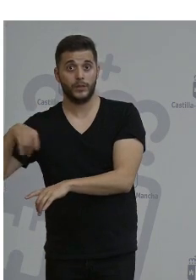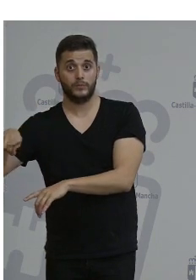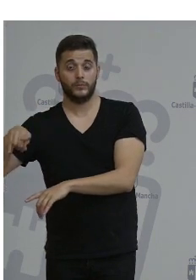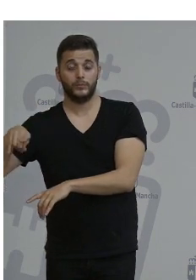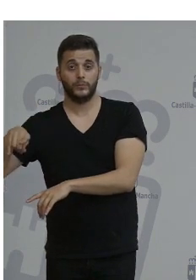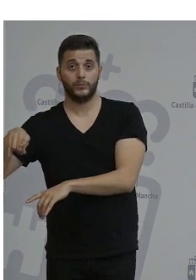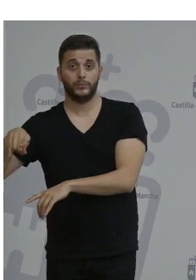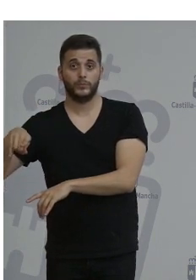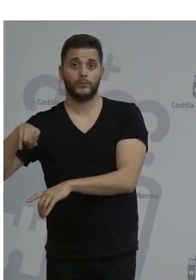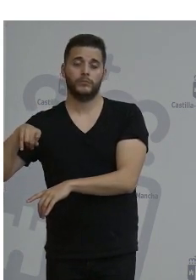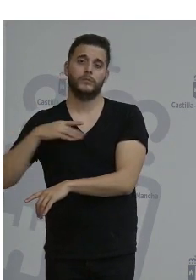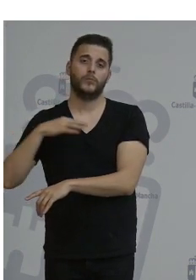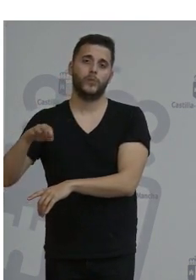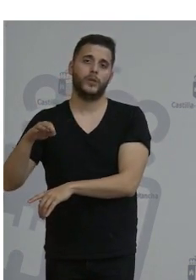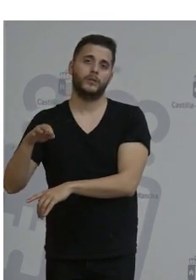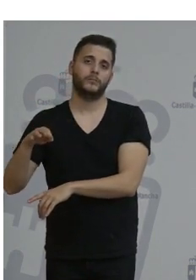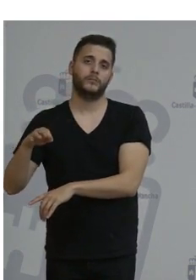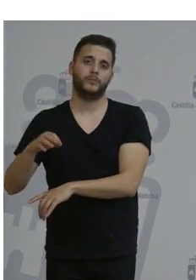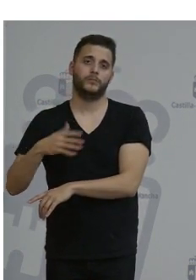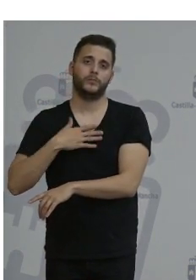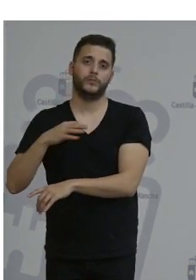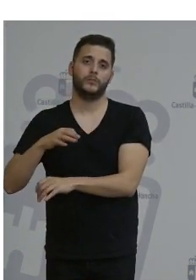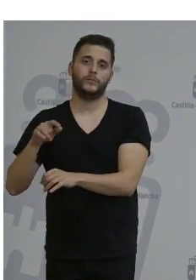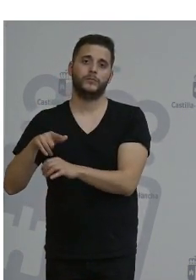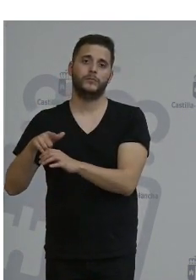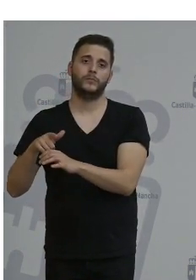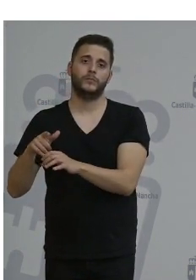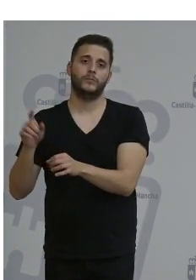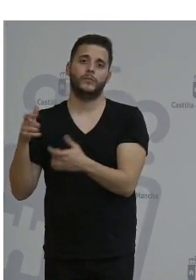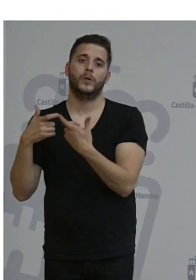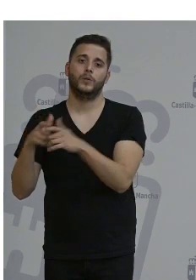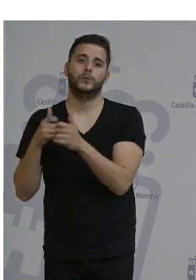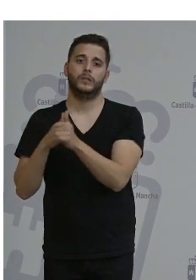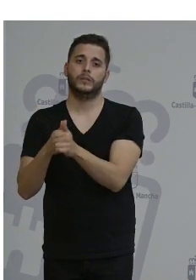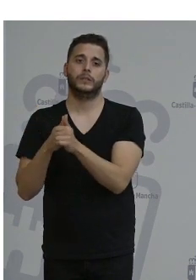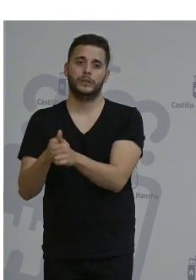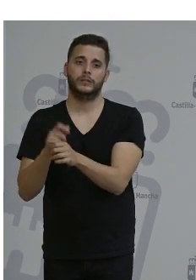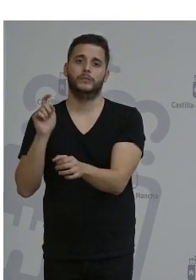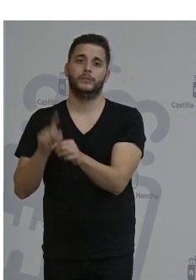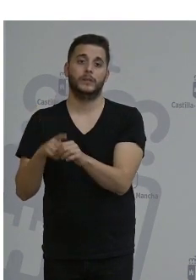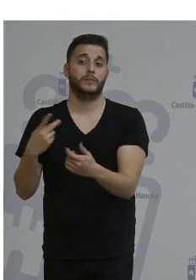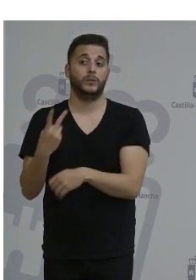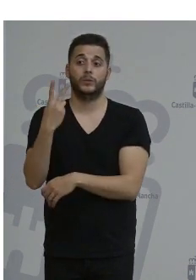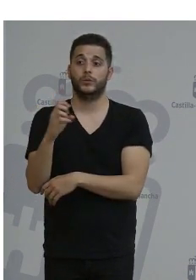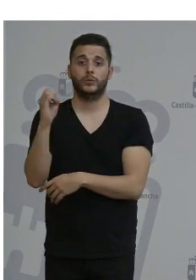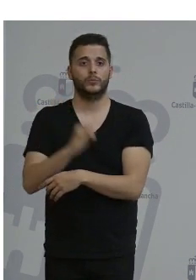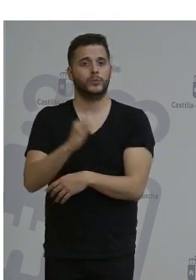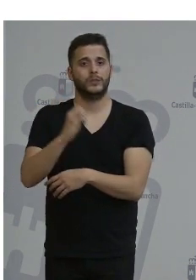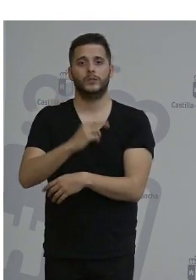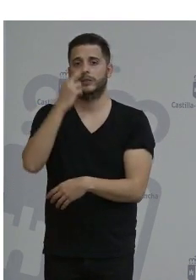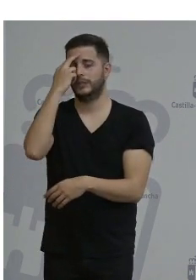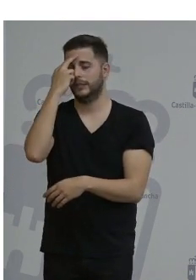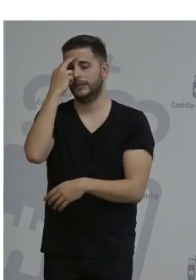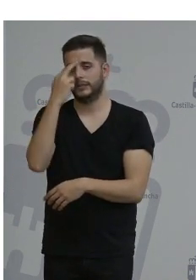quieran, en su caso, acceder al cuerpo auxiliar de la Administración del Estado. Pero el 2% se está respetando en